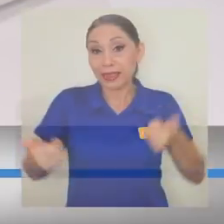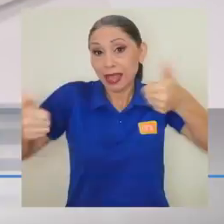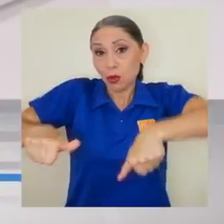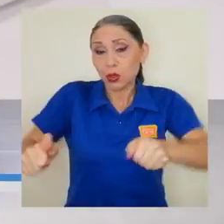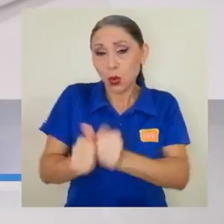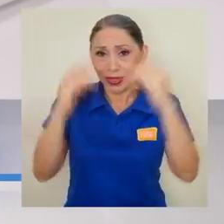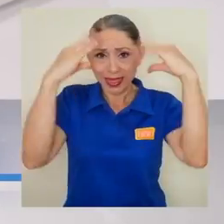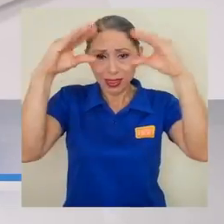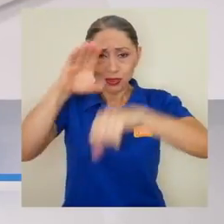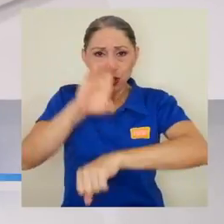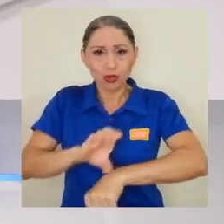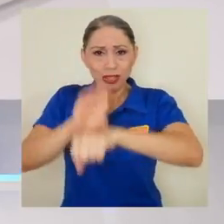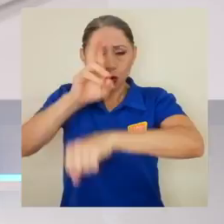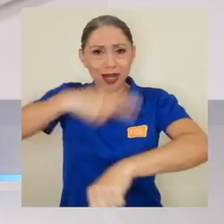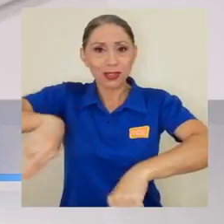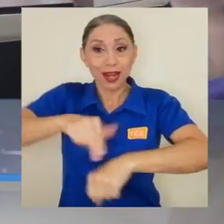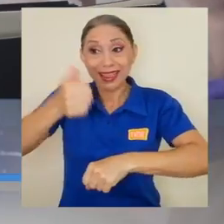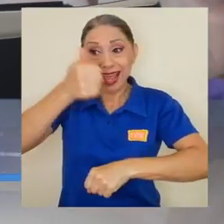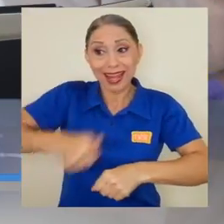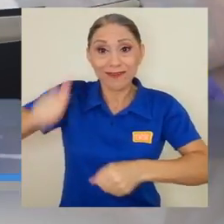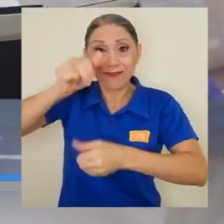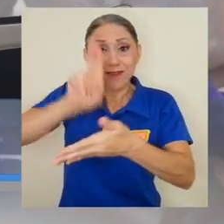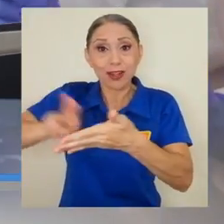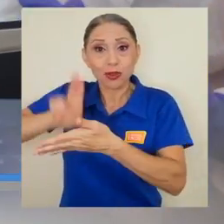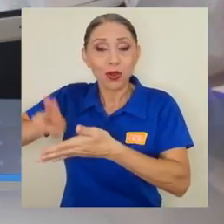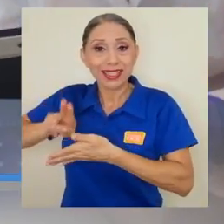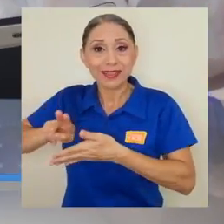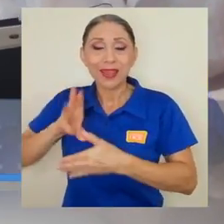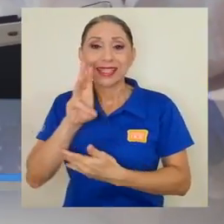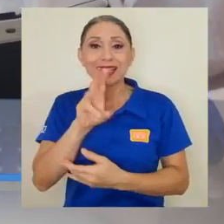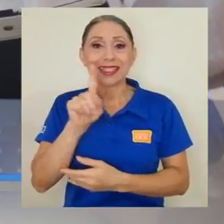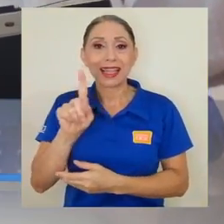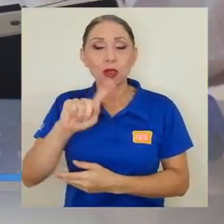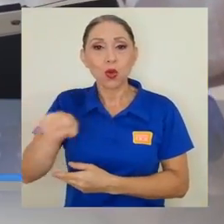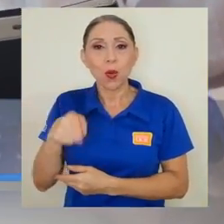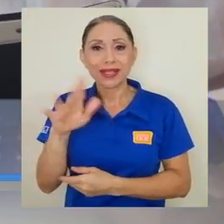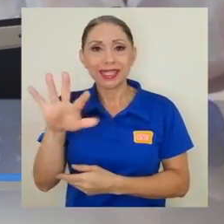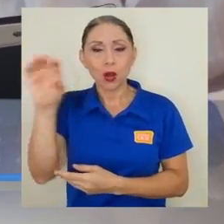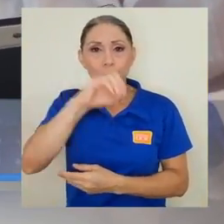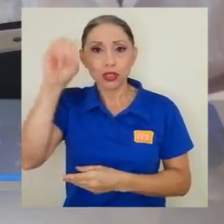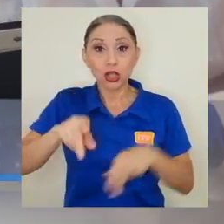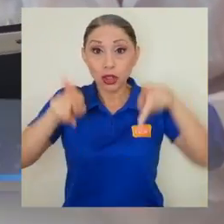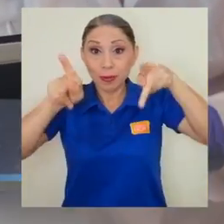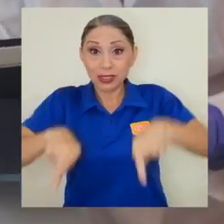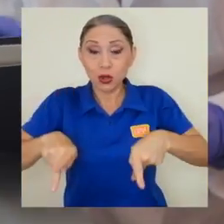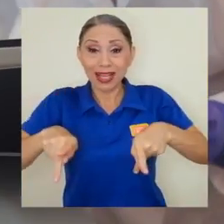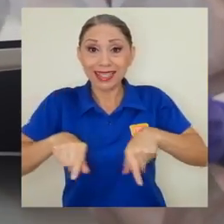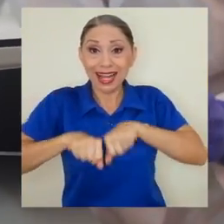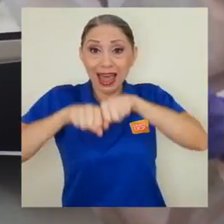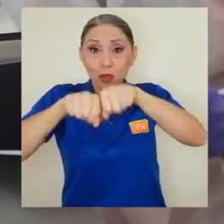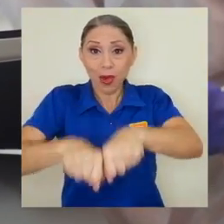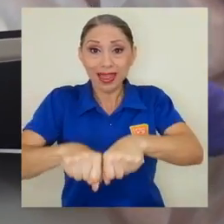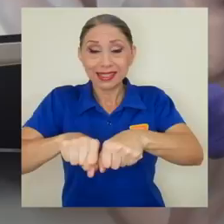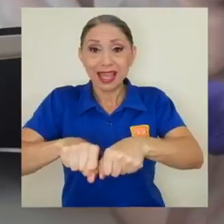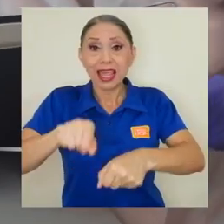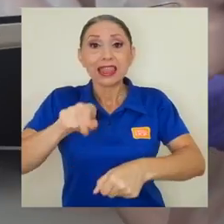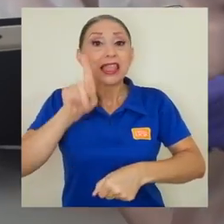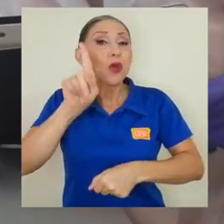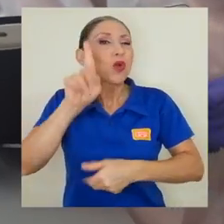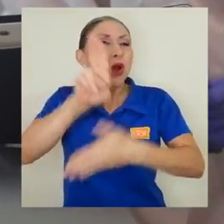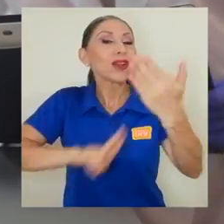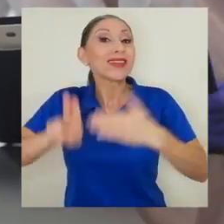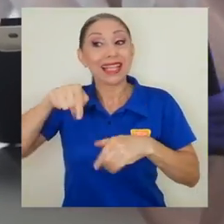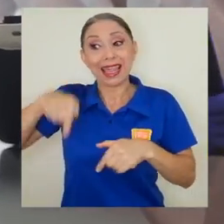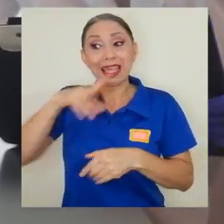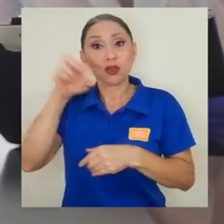Según datos del Consejo Nacional de Rectores, el 61,5% de los graduados de una universidad en Costa Rica entre el